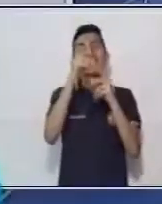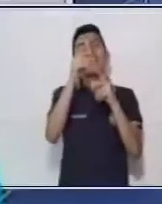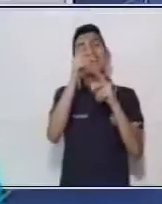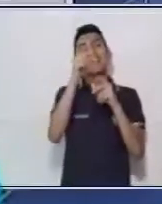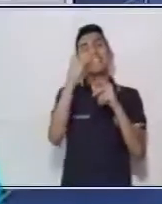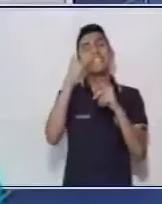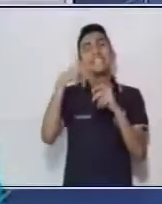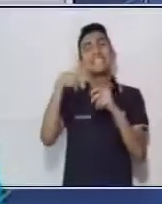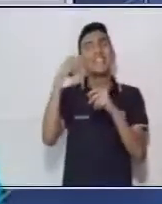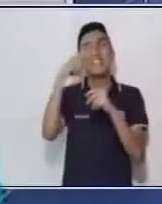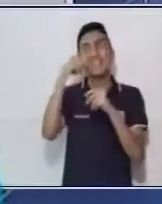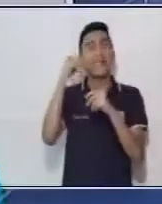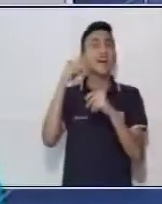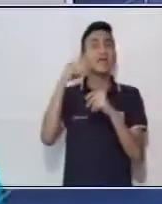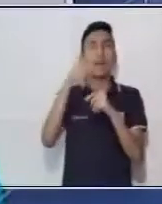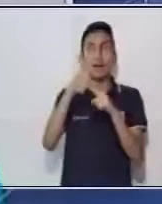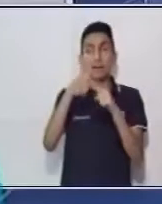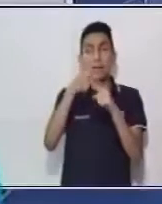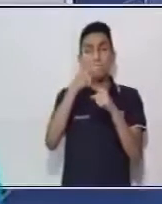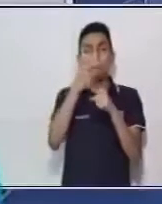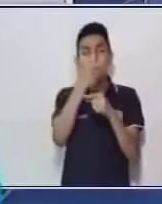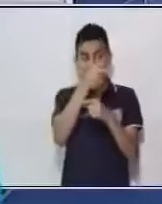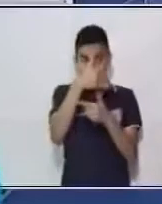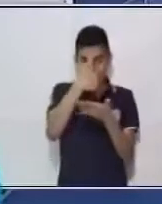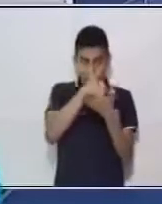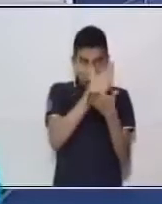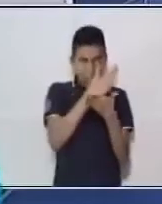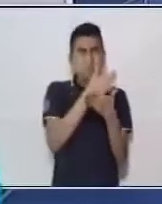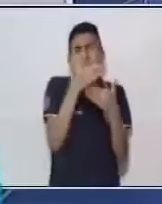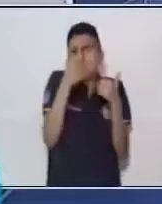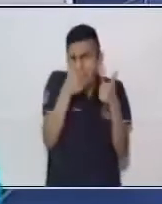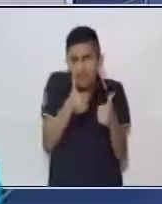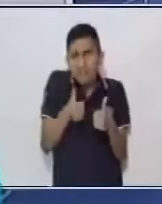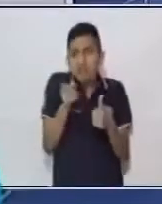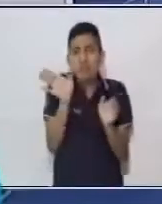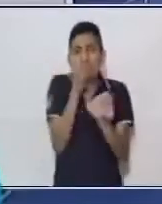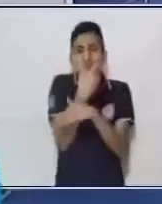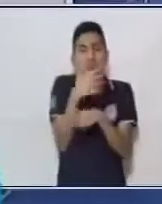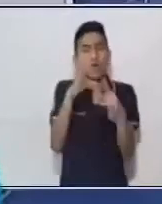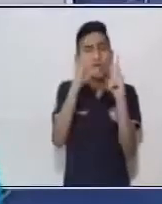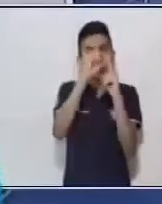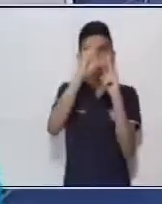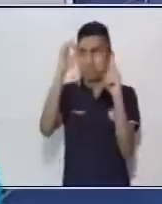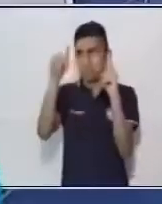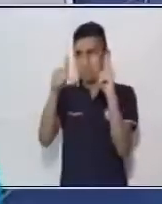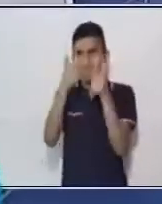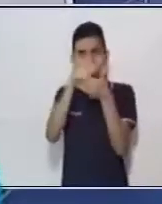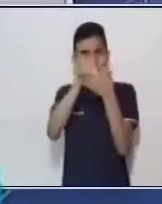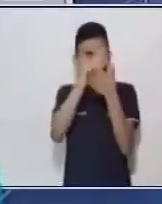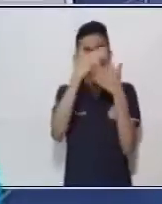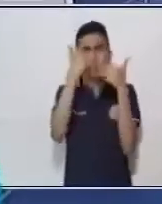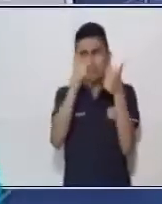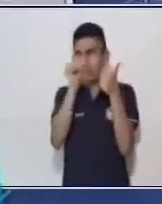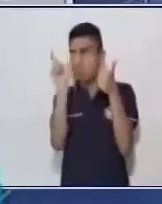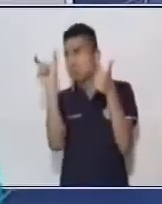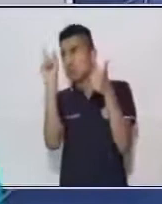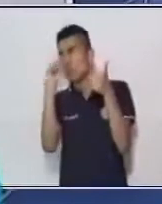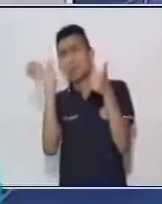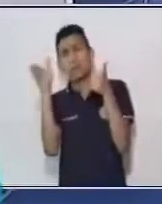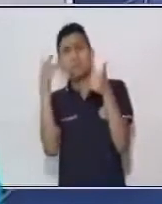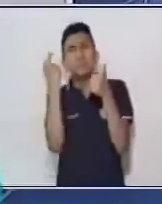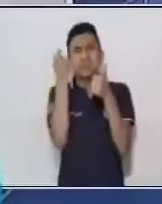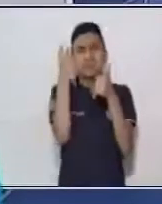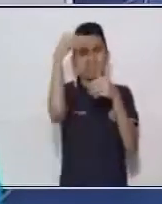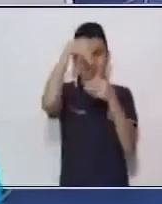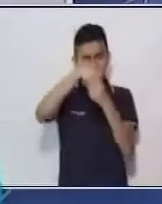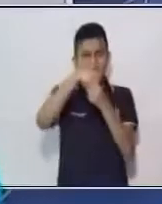sintagma, ella cocinó, aún mantiene su sentido. Igual, el niño juega, aún tiene sentido, si le